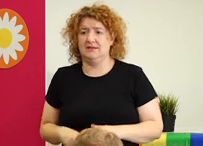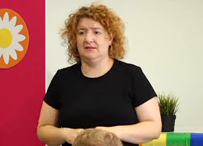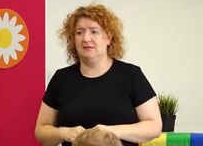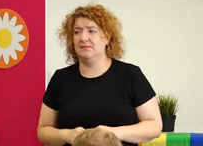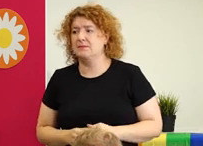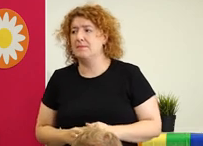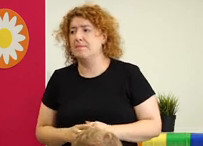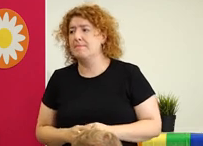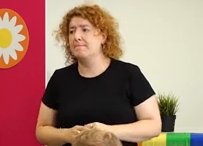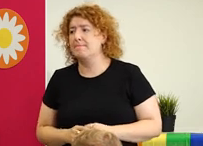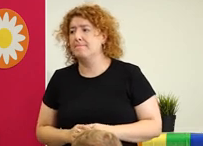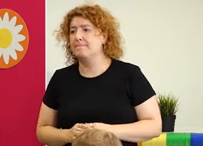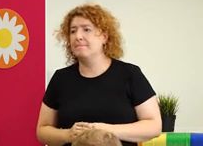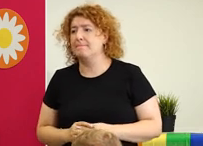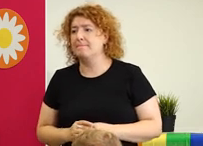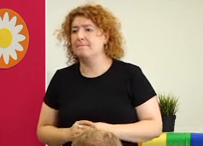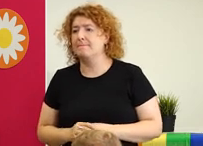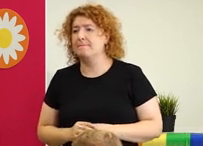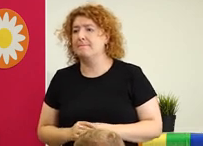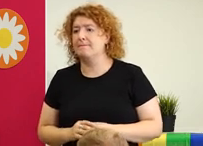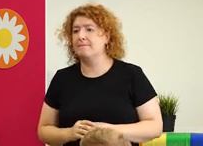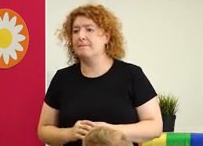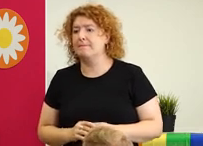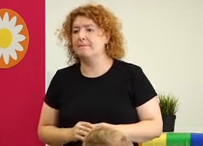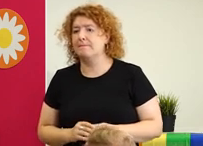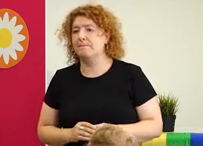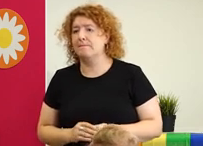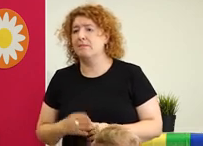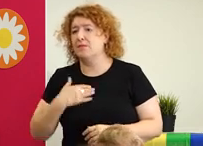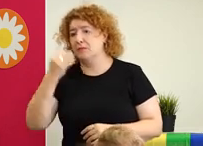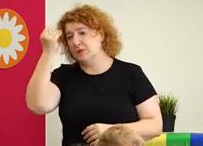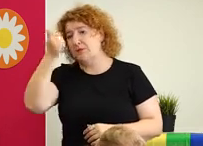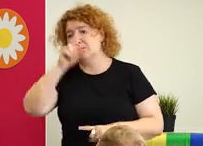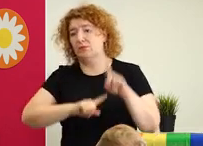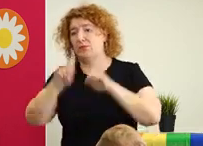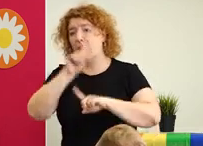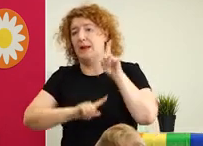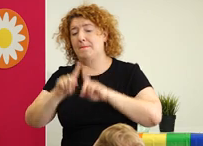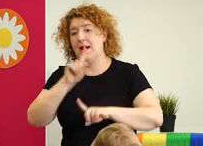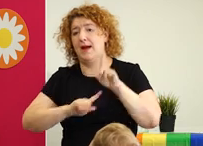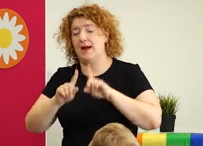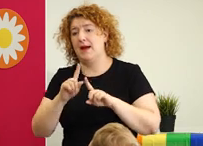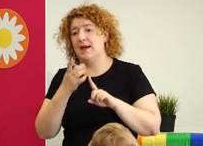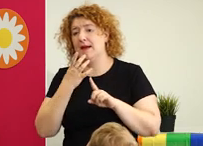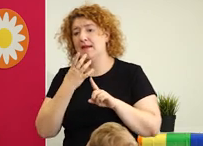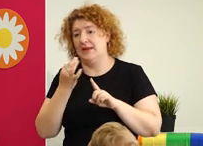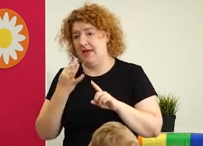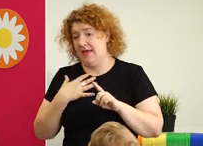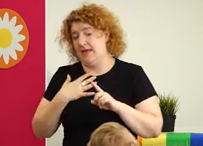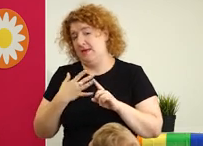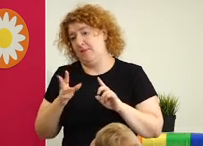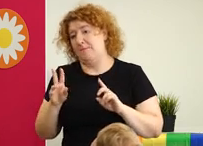así, esto sería más problema que una diferencia de